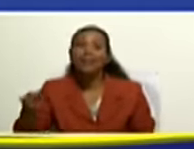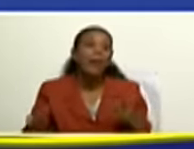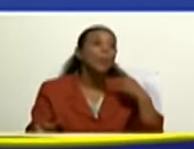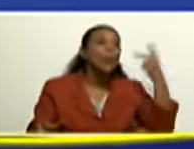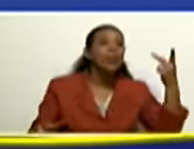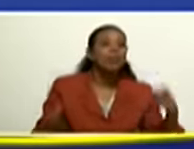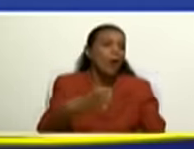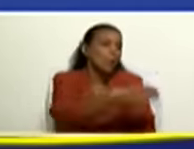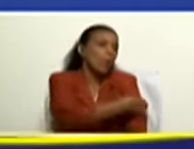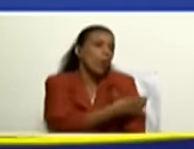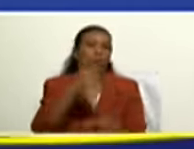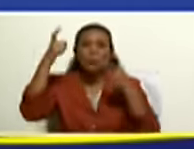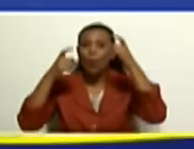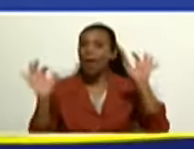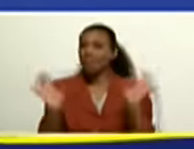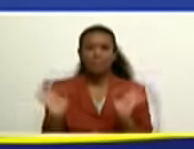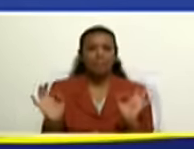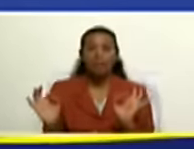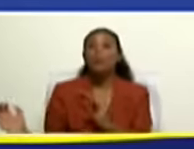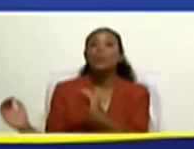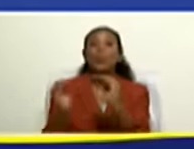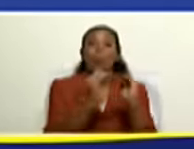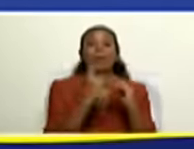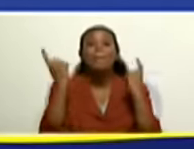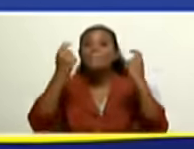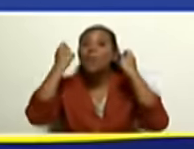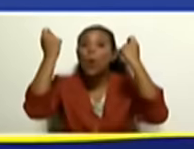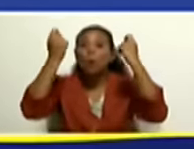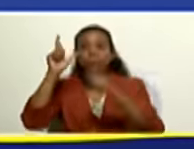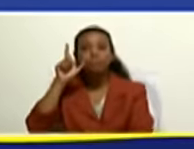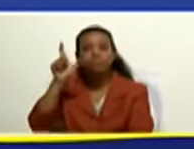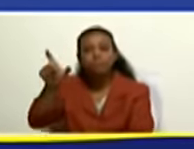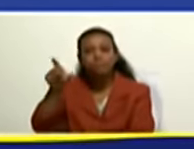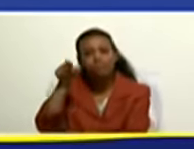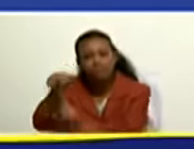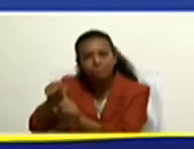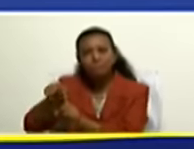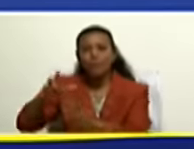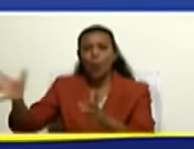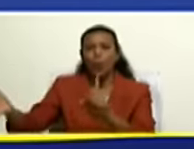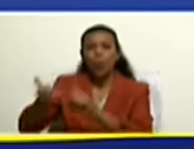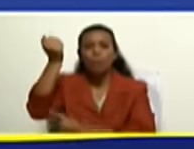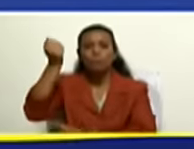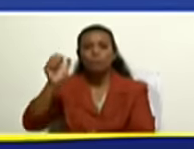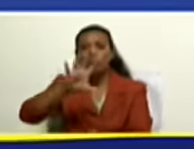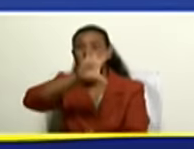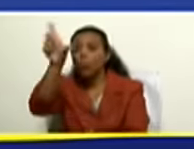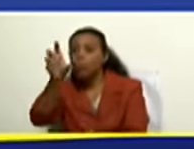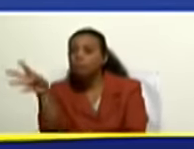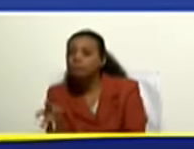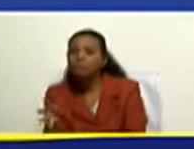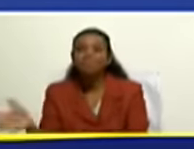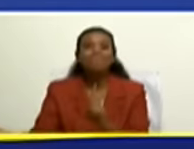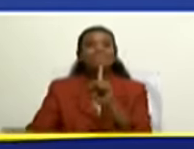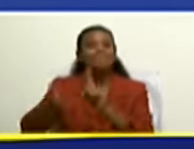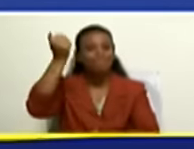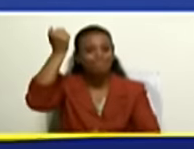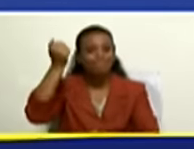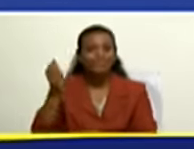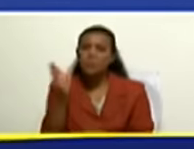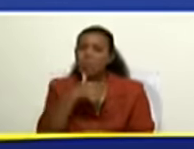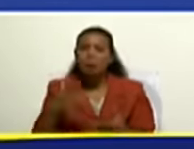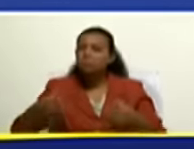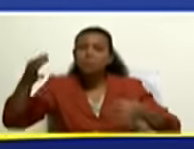no hay parcialidades políticas en esta campaña para la recuperación de nuestra Guayana